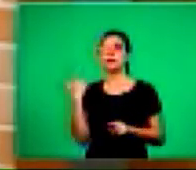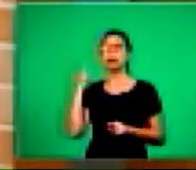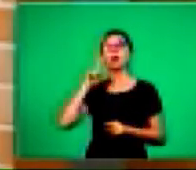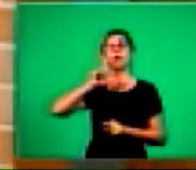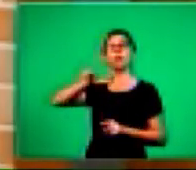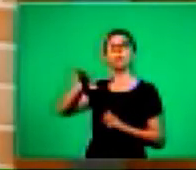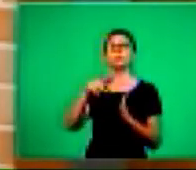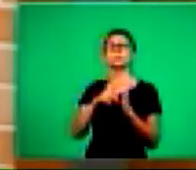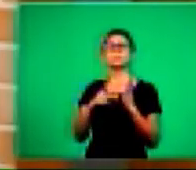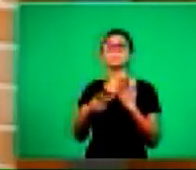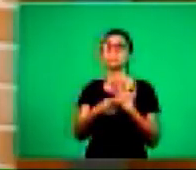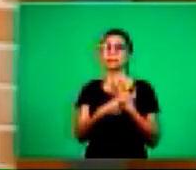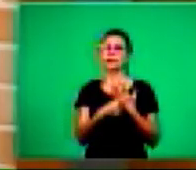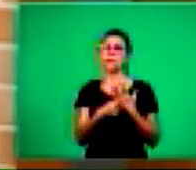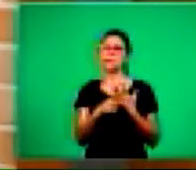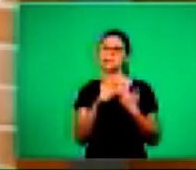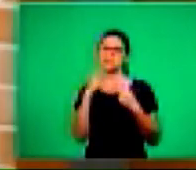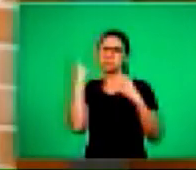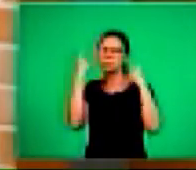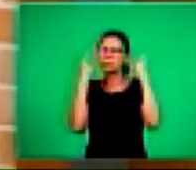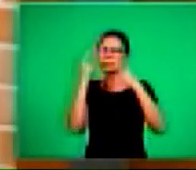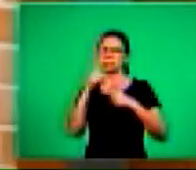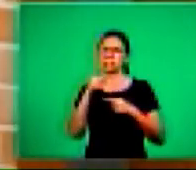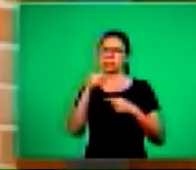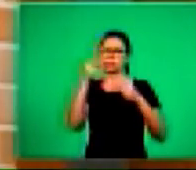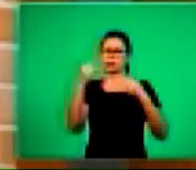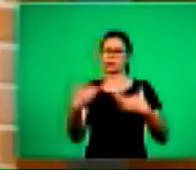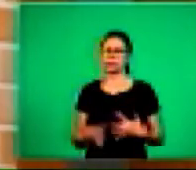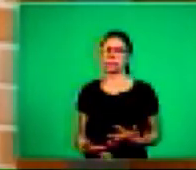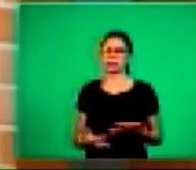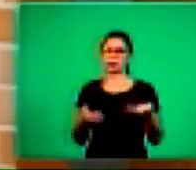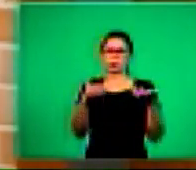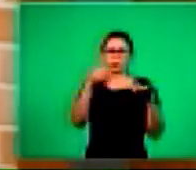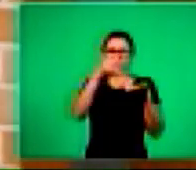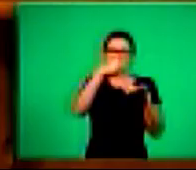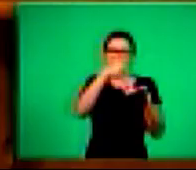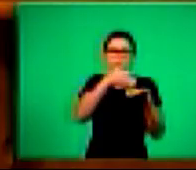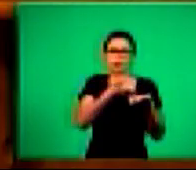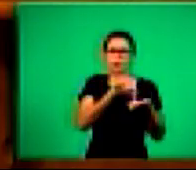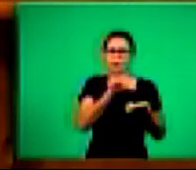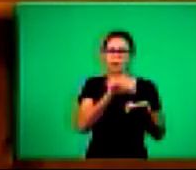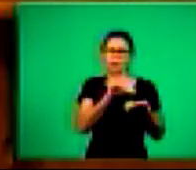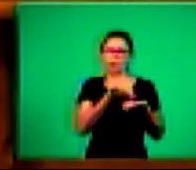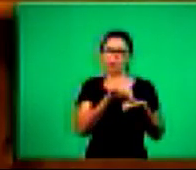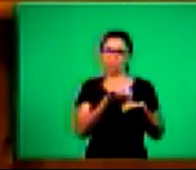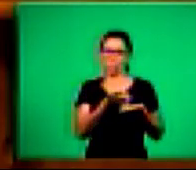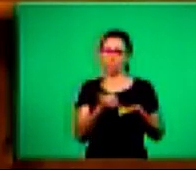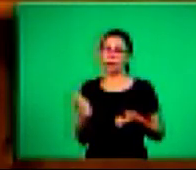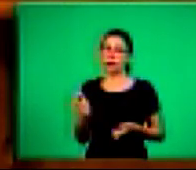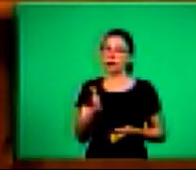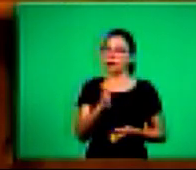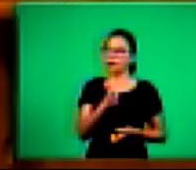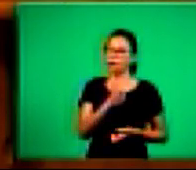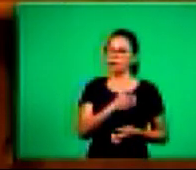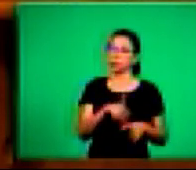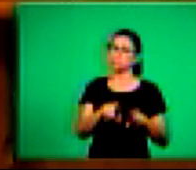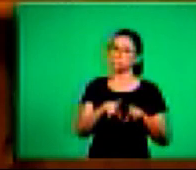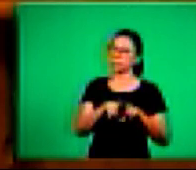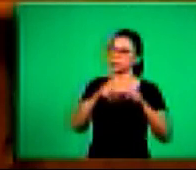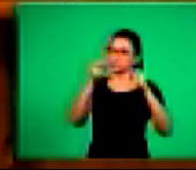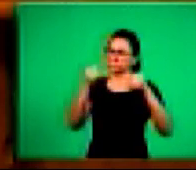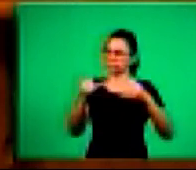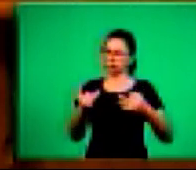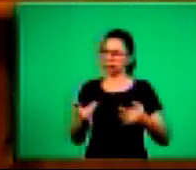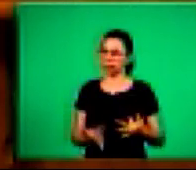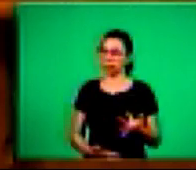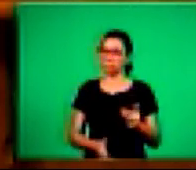parábolas que necesitaba necesitaba aceite y fuego en los otros no el habla y él les dice yo quería este decir en